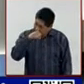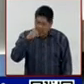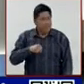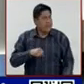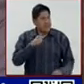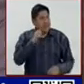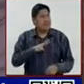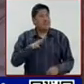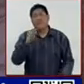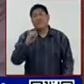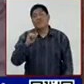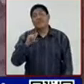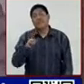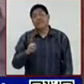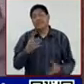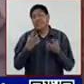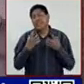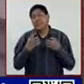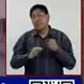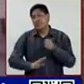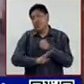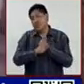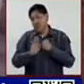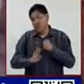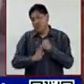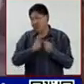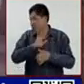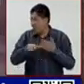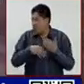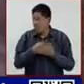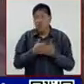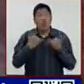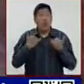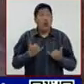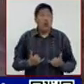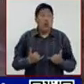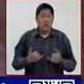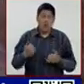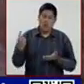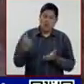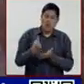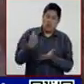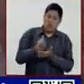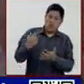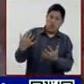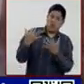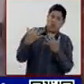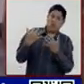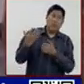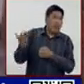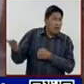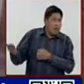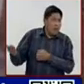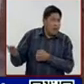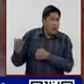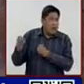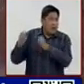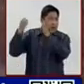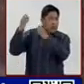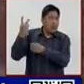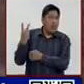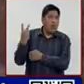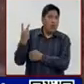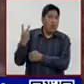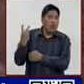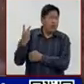Señora Miriam, nosotros lo que queremos es garantías para todos los vecinos. Esta mañana hemos sido amenazados por la gente del señor Alanes.